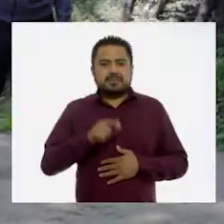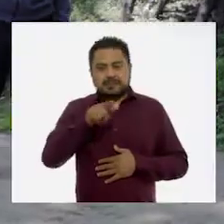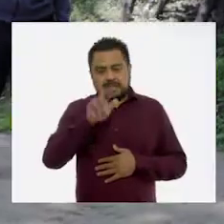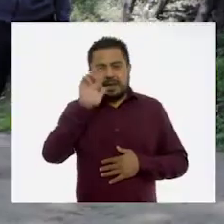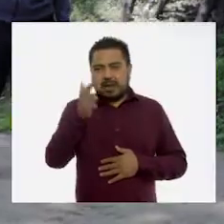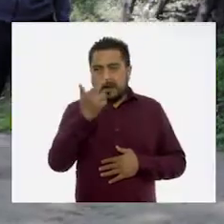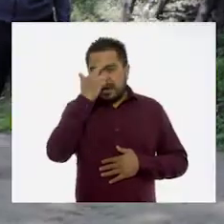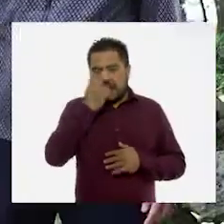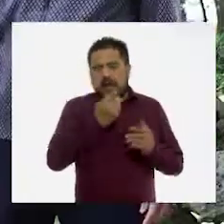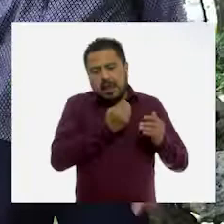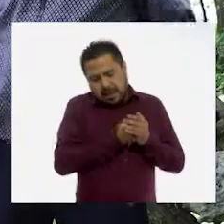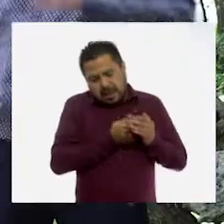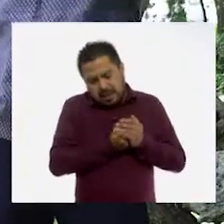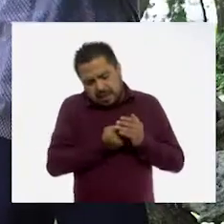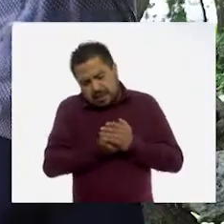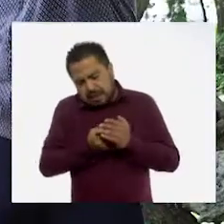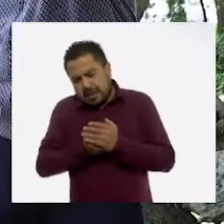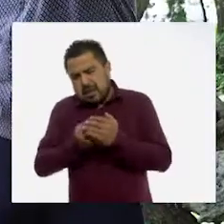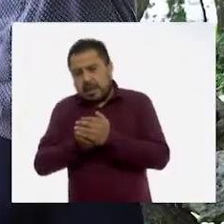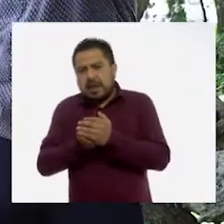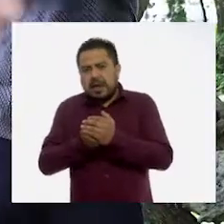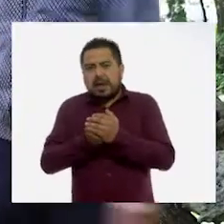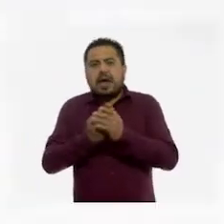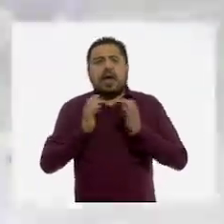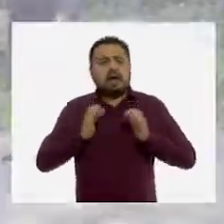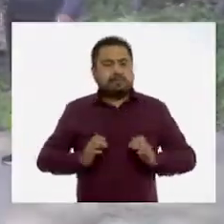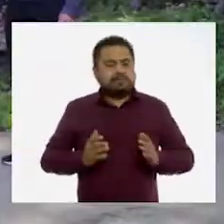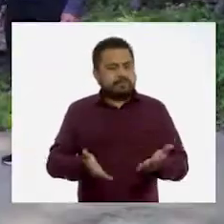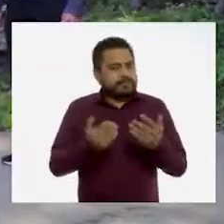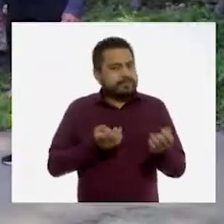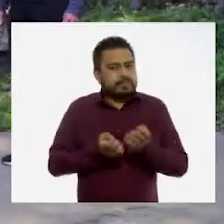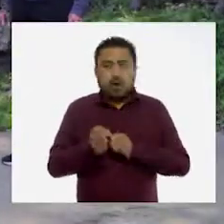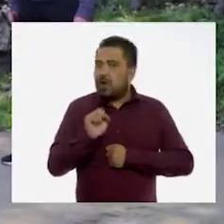Recuerda, entre clase y clase, activa tu cuerpo.